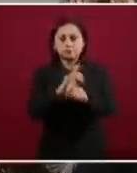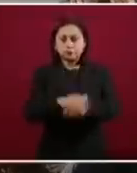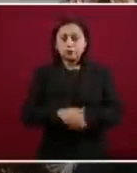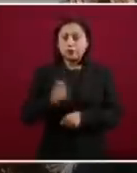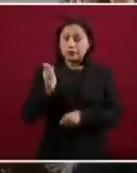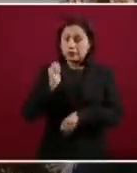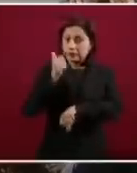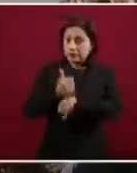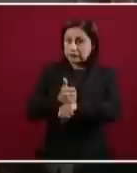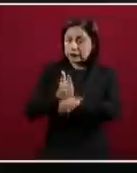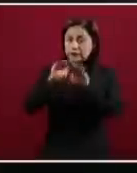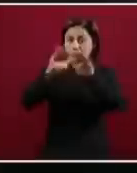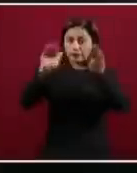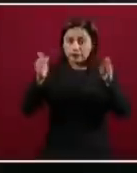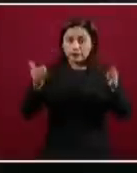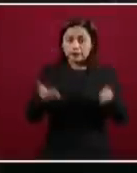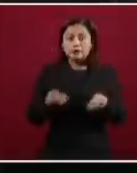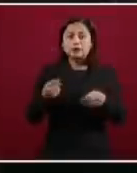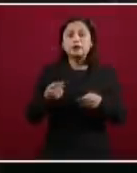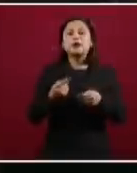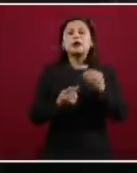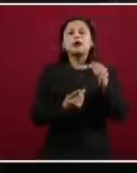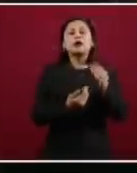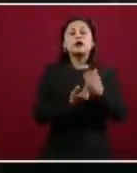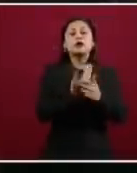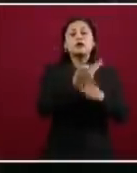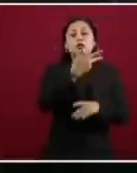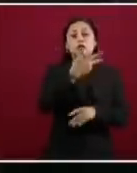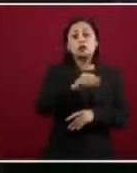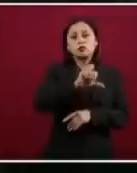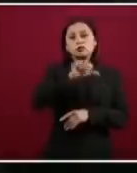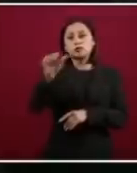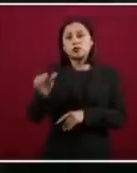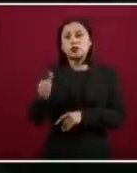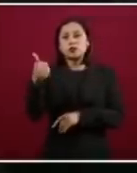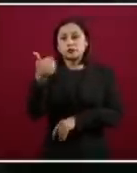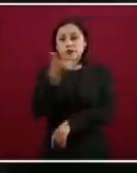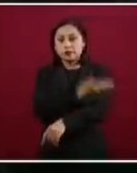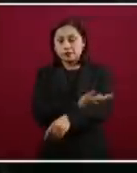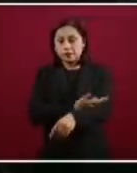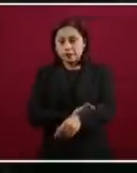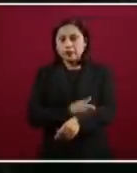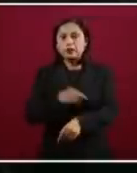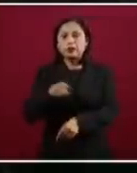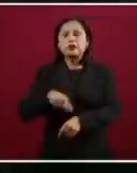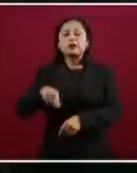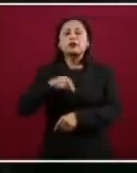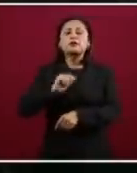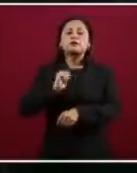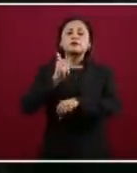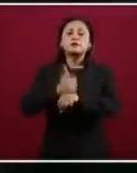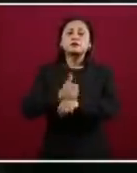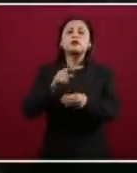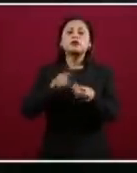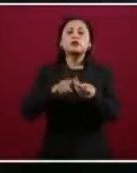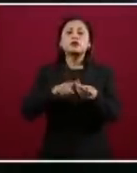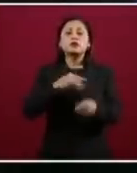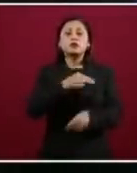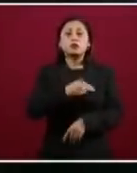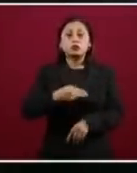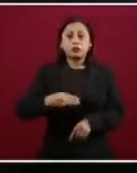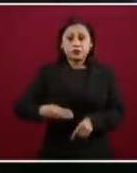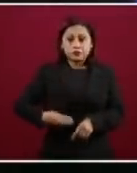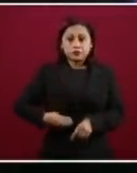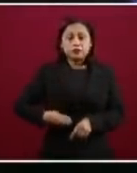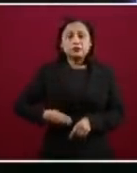van a funcionar en un horario de 8 de la mañana a 18 horas y los módulos se van a instalar en los municipios